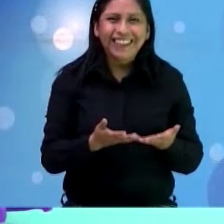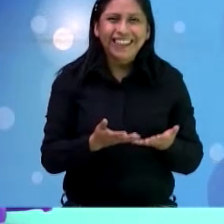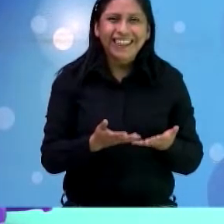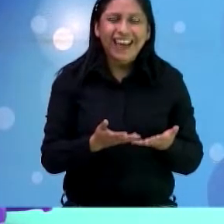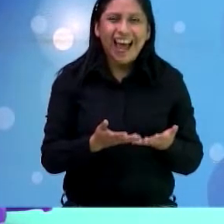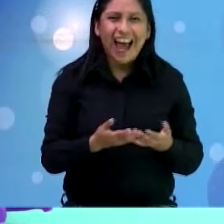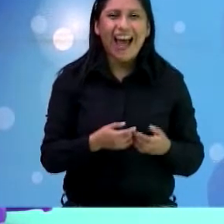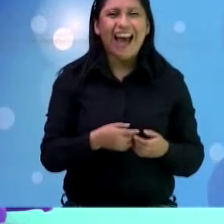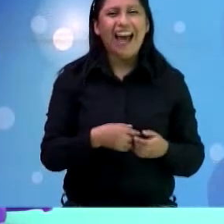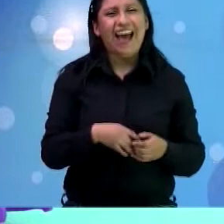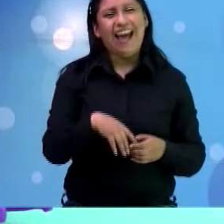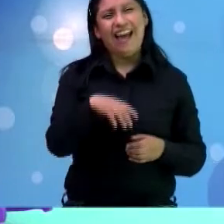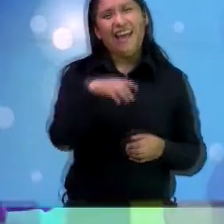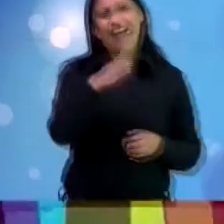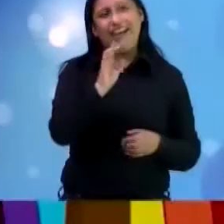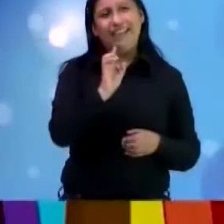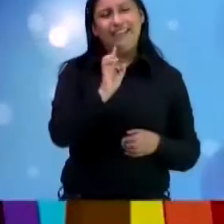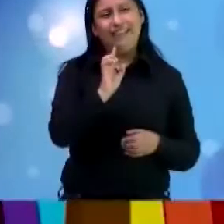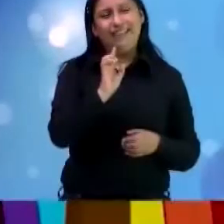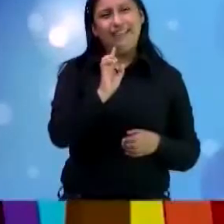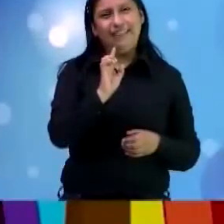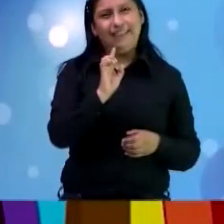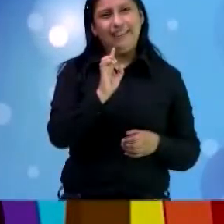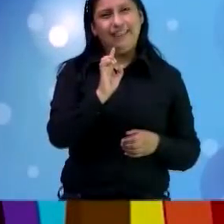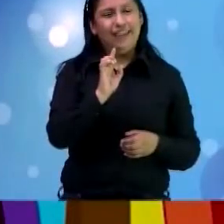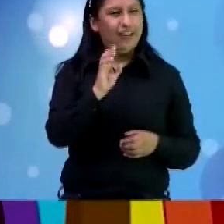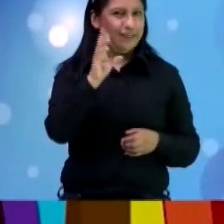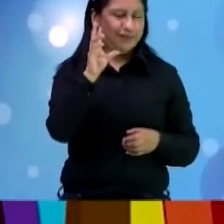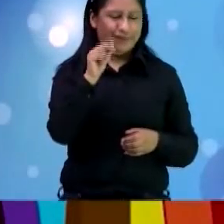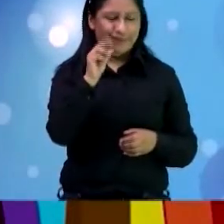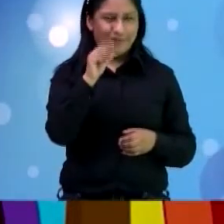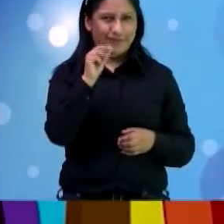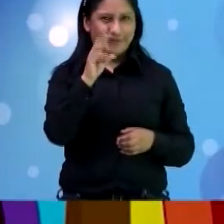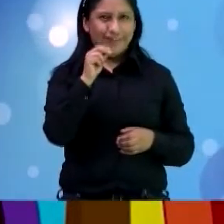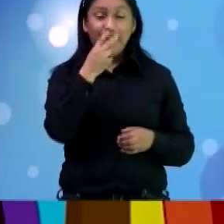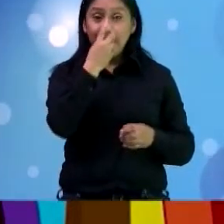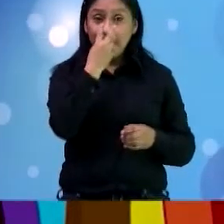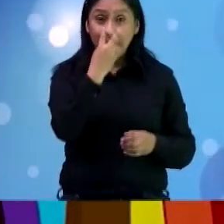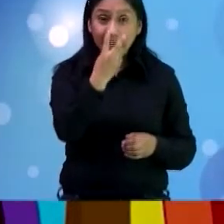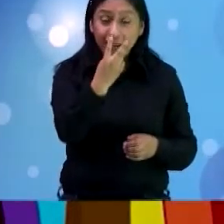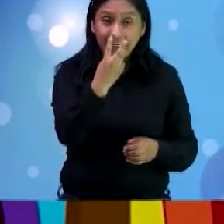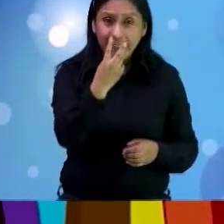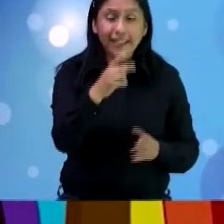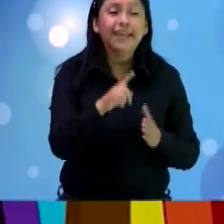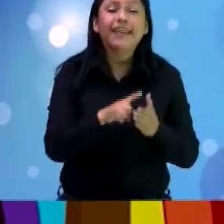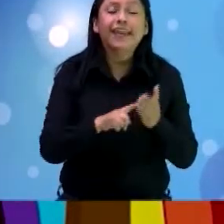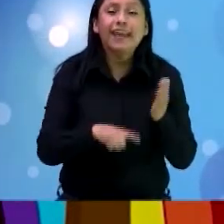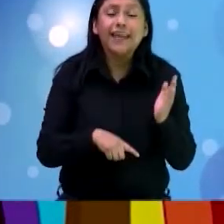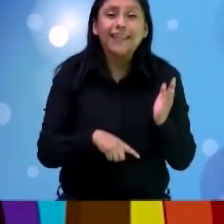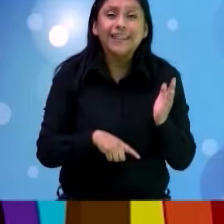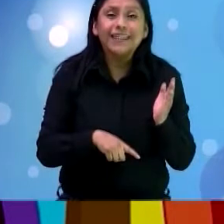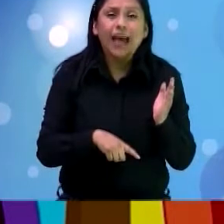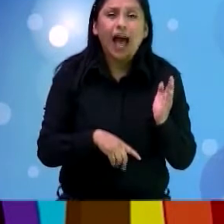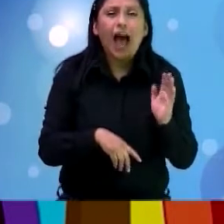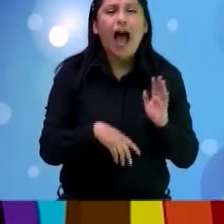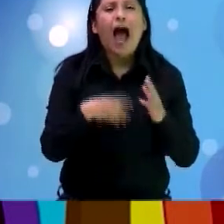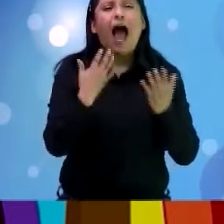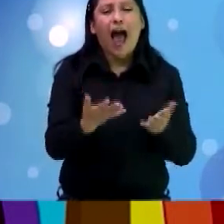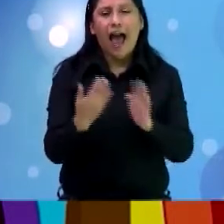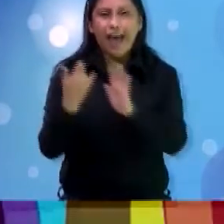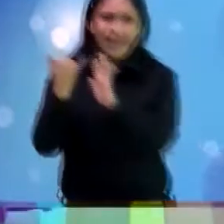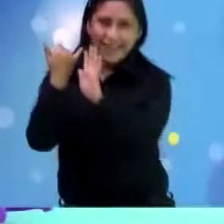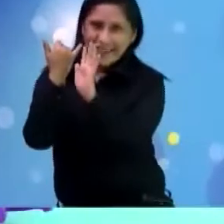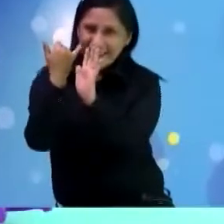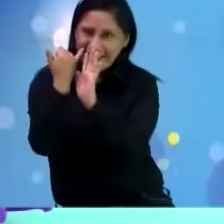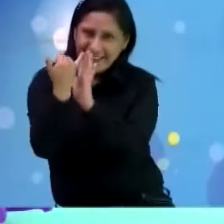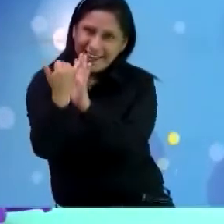¡Ah! ¡Una le...! ¡Ay! ¡No es una letra! ¿Qué es, niños? Es un dibujo,